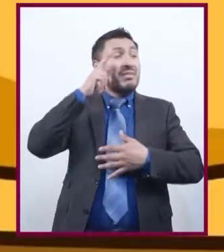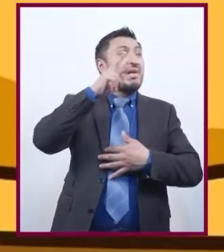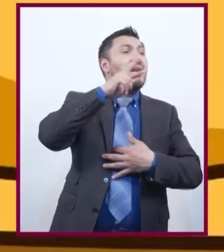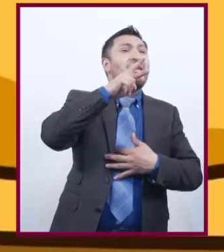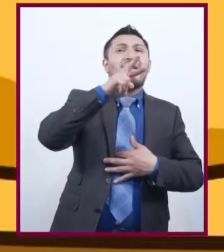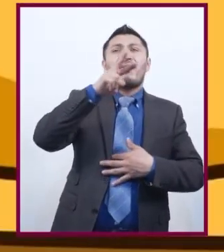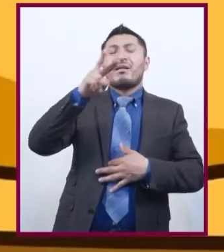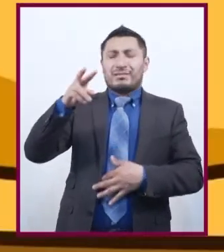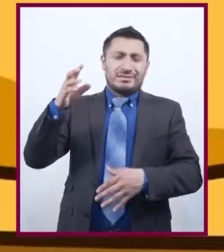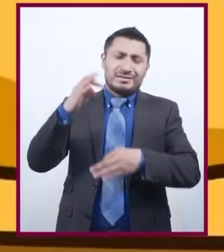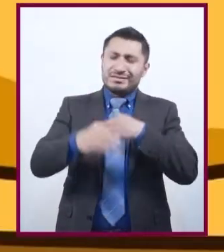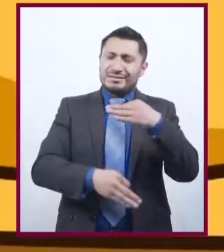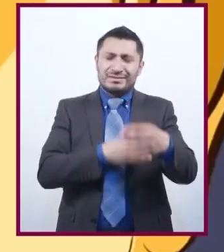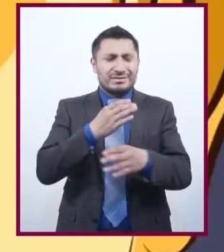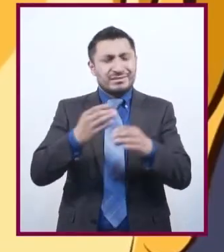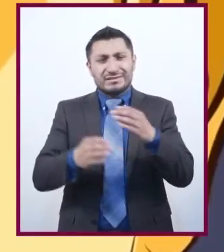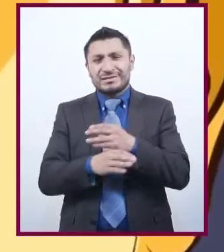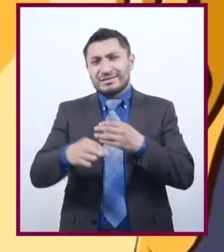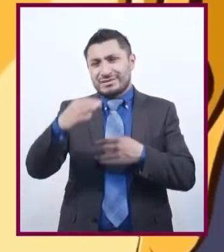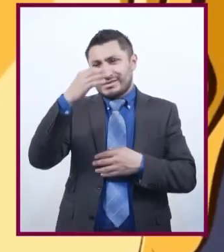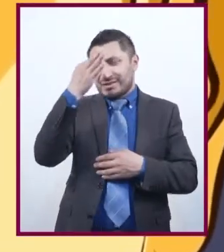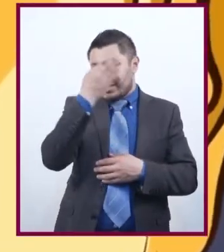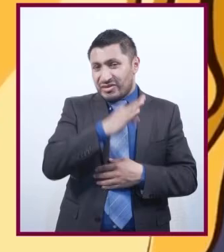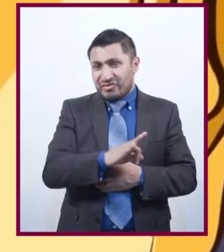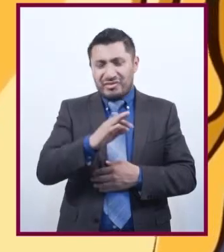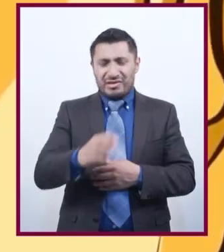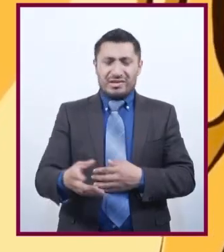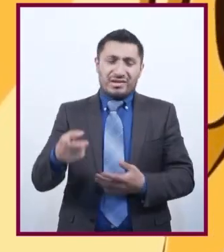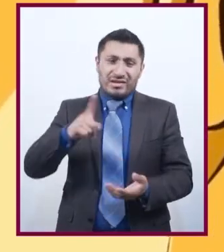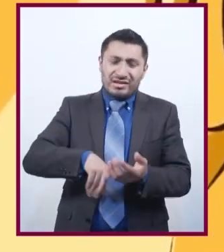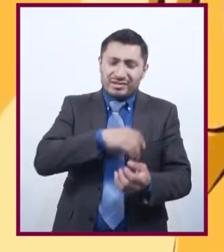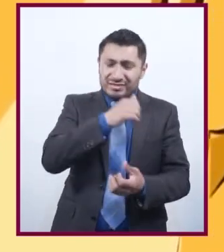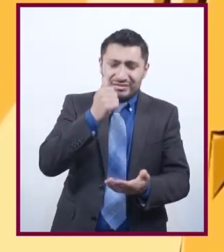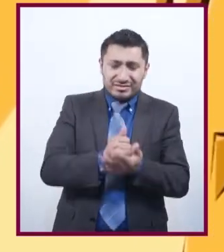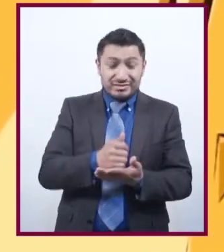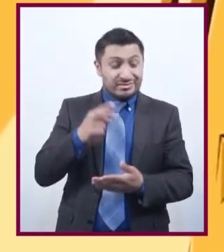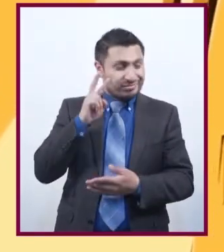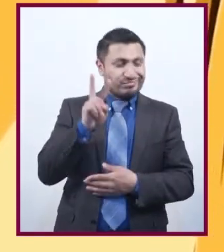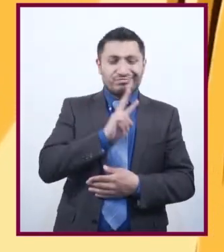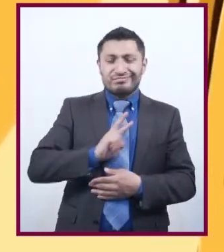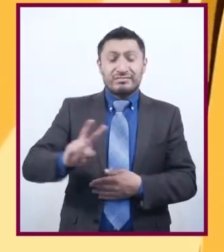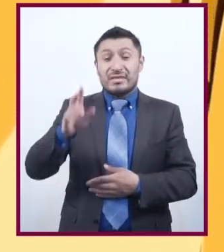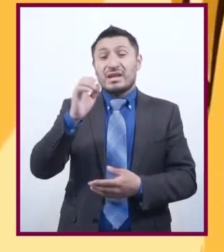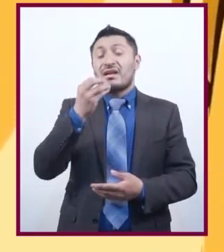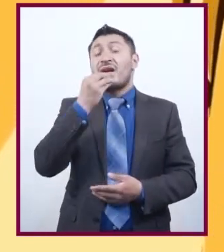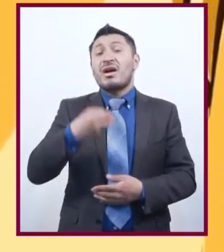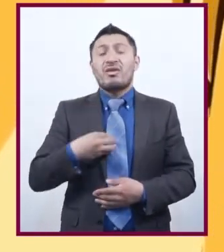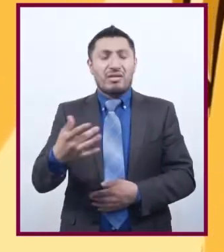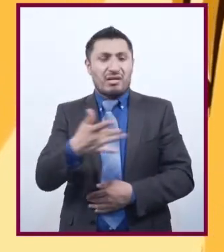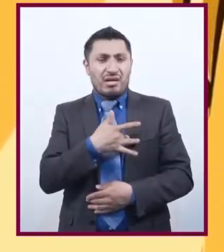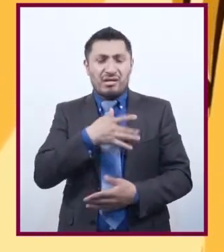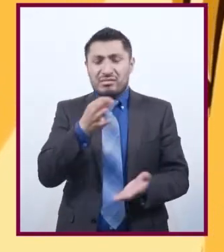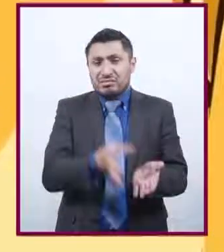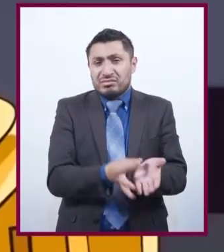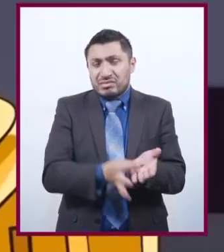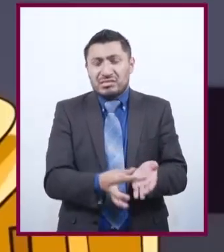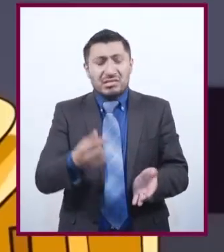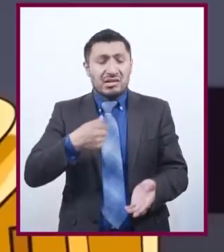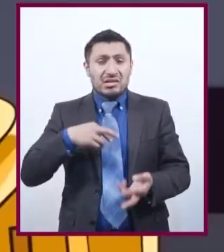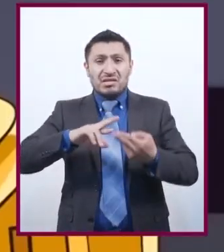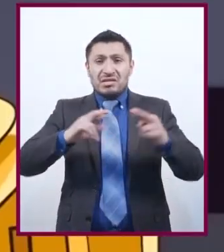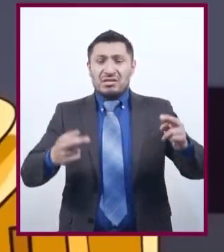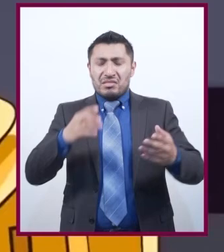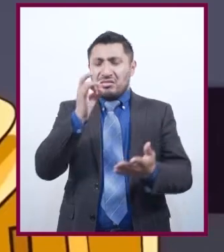tanto que puedo ver todas las fealdades y todas las miserias de Mi ciudad y aunque mi corazón sea de plomo